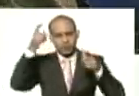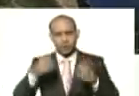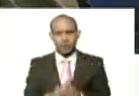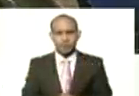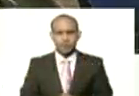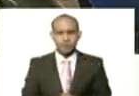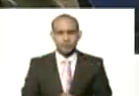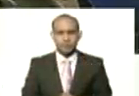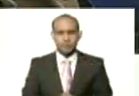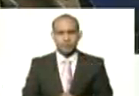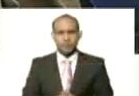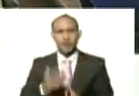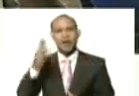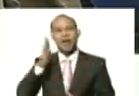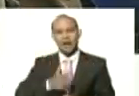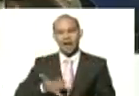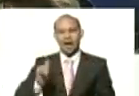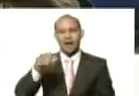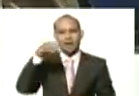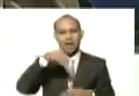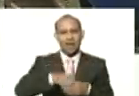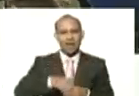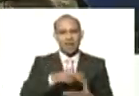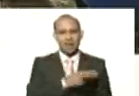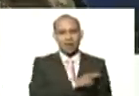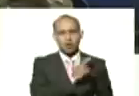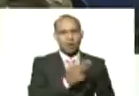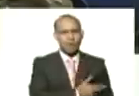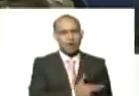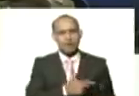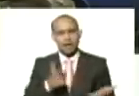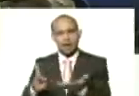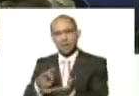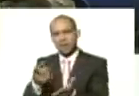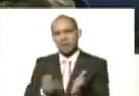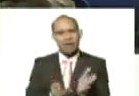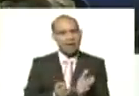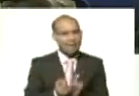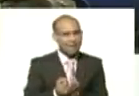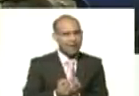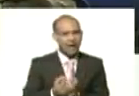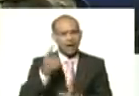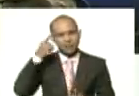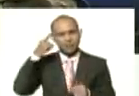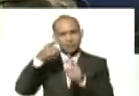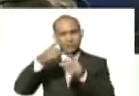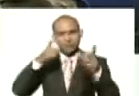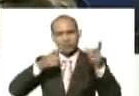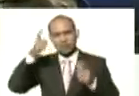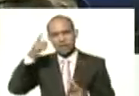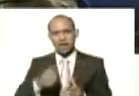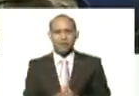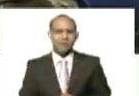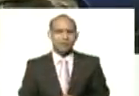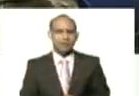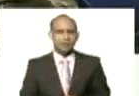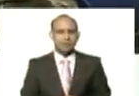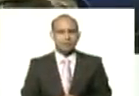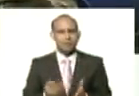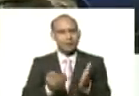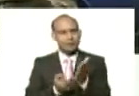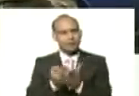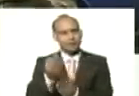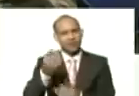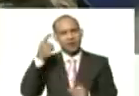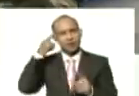está en nuestra Fuerza Armada. Una Fuerza Armada leal a su comandante supremo, una Fuerza Armada leal a usted,